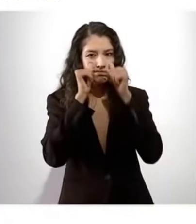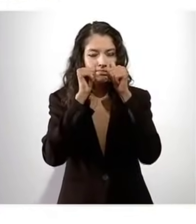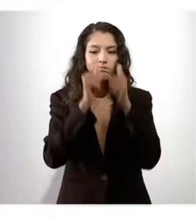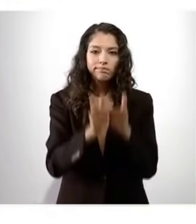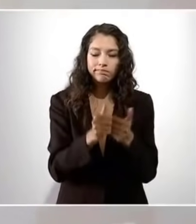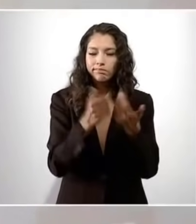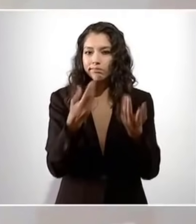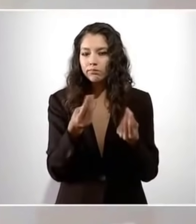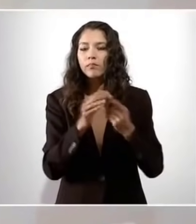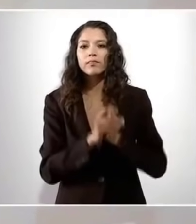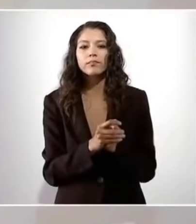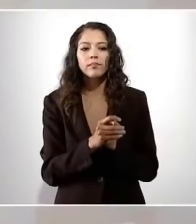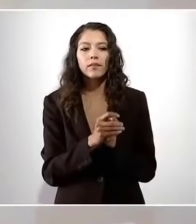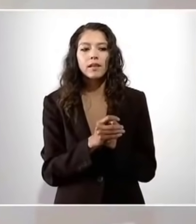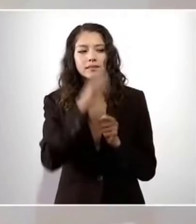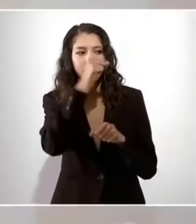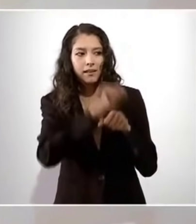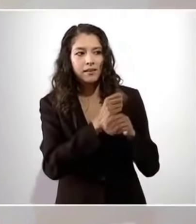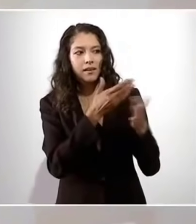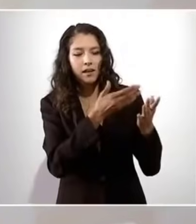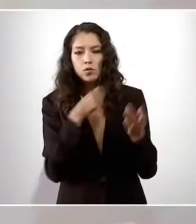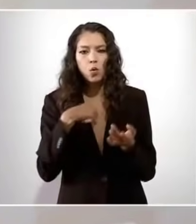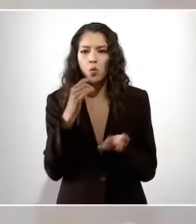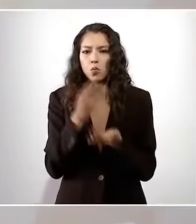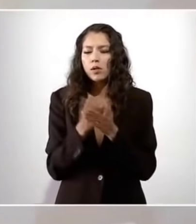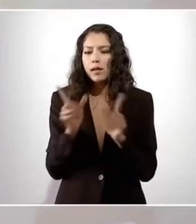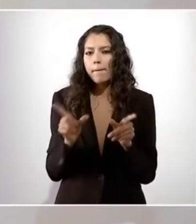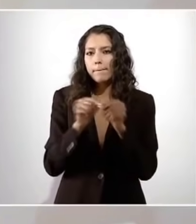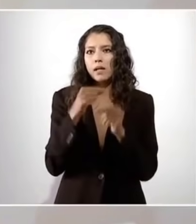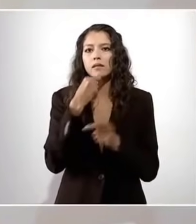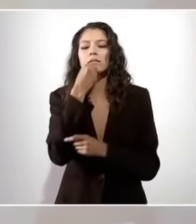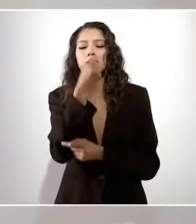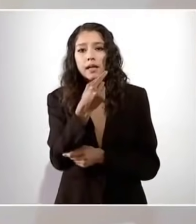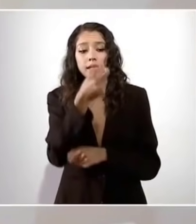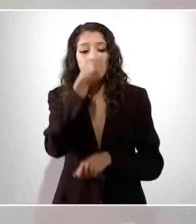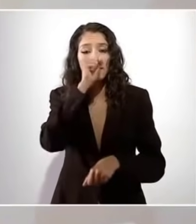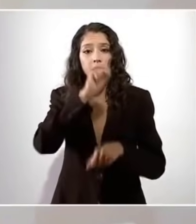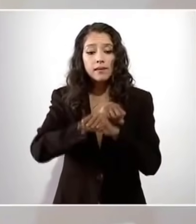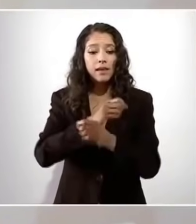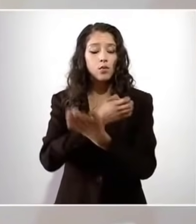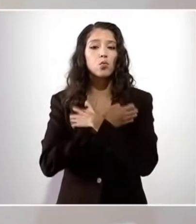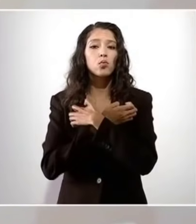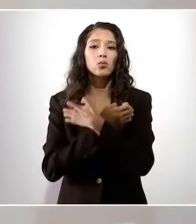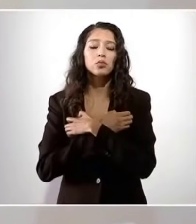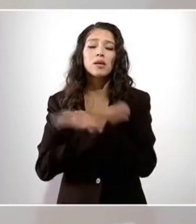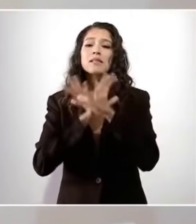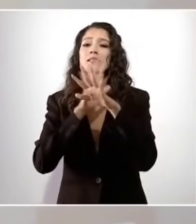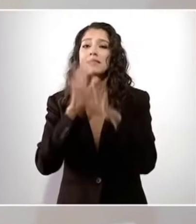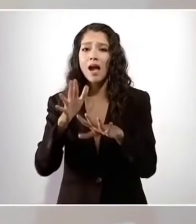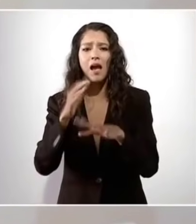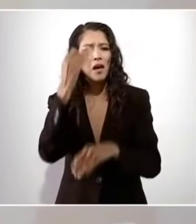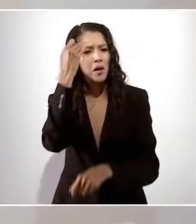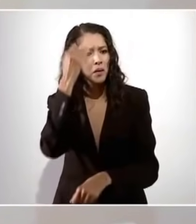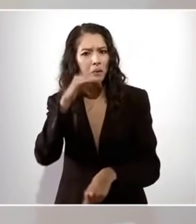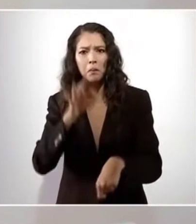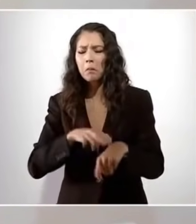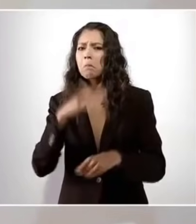Secretaría. Yo lo único que sí quiero precisar es que el secretario de Educación Pública ha entregado en tiempo y